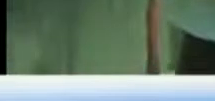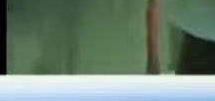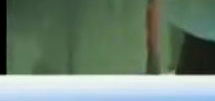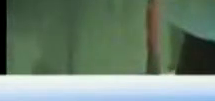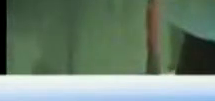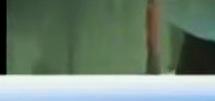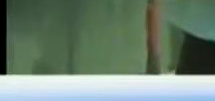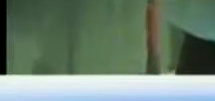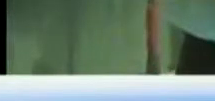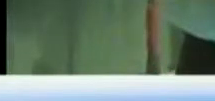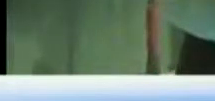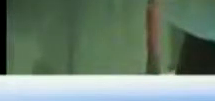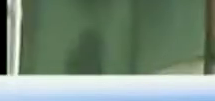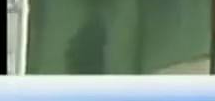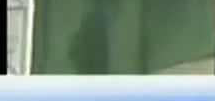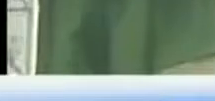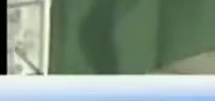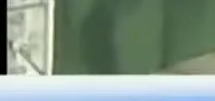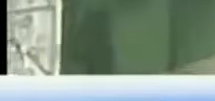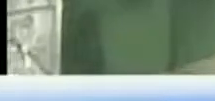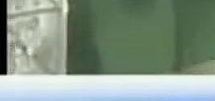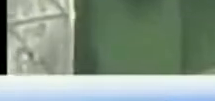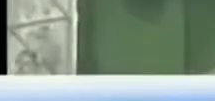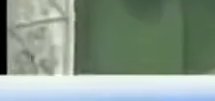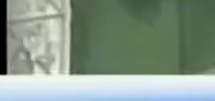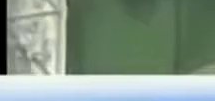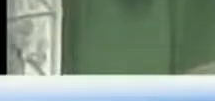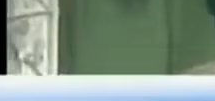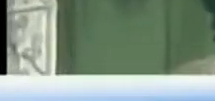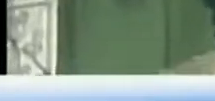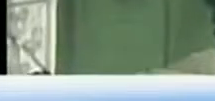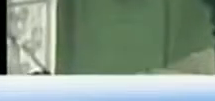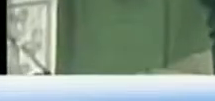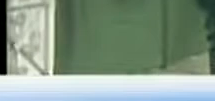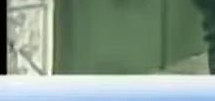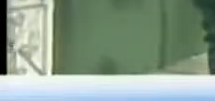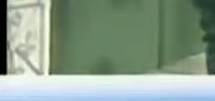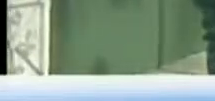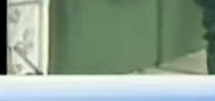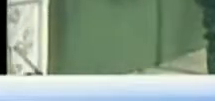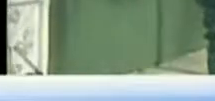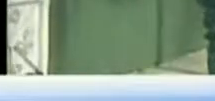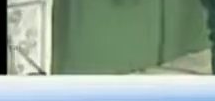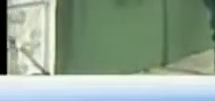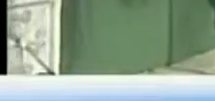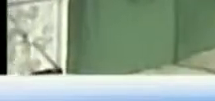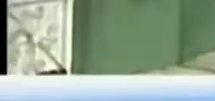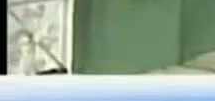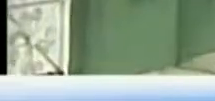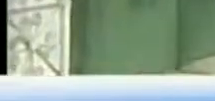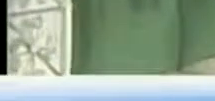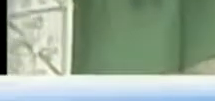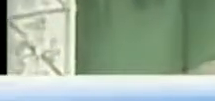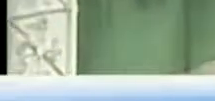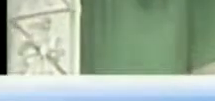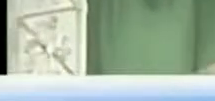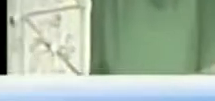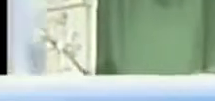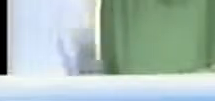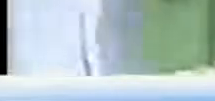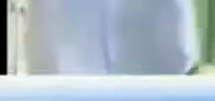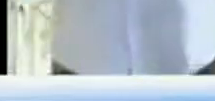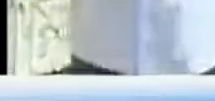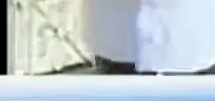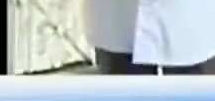Gladys. Y al mismo tiempo le agradecemos a Pintura Unida que ellas nos colaboraron con la materia. Muchísimas gracias. Entonces vamos a regresar entonces hasta mientras al